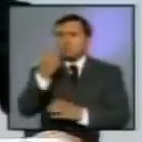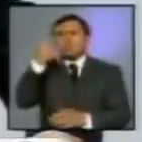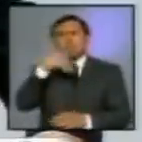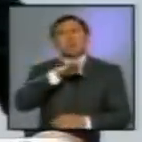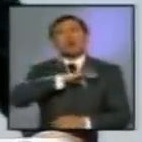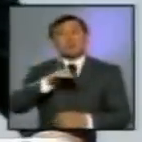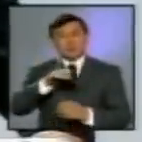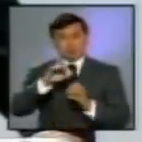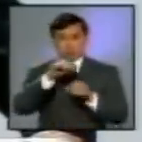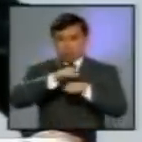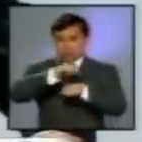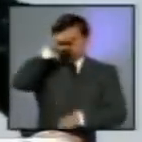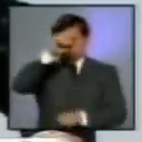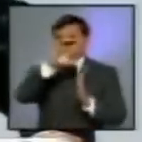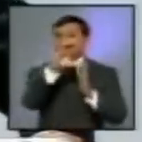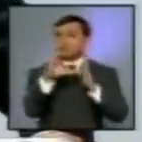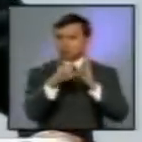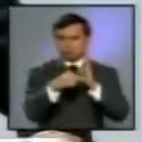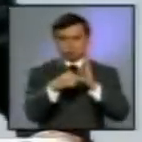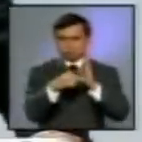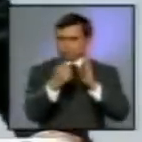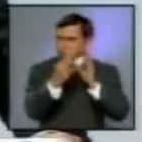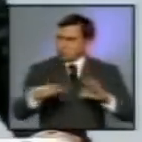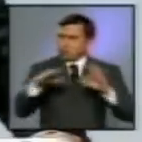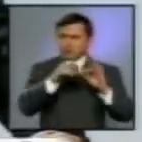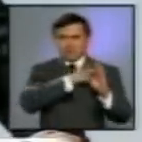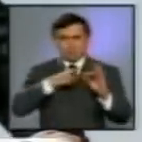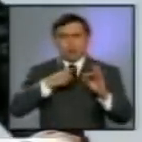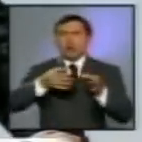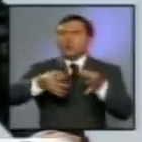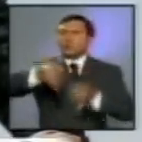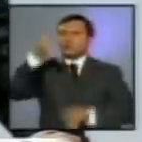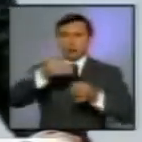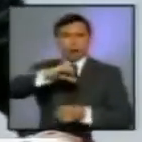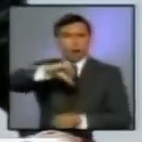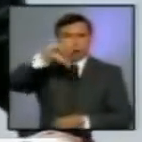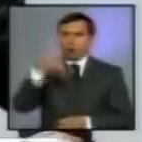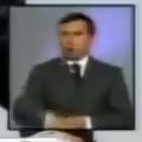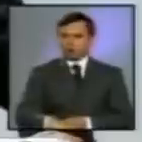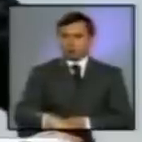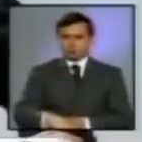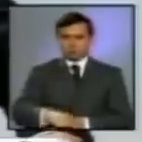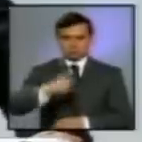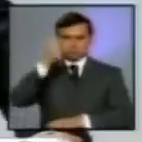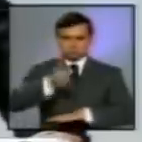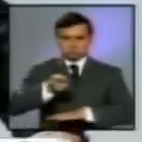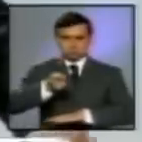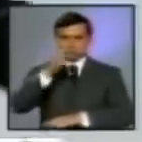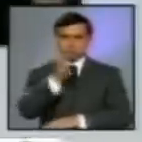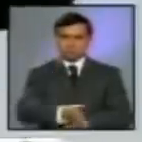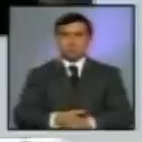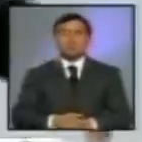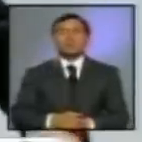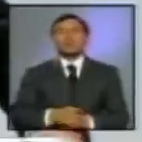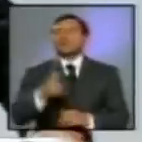máxima que marca nuestra Constitución de dictar justicia pronta y expedita. Le quiero responder adicionalmente a López Obrador